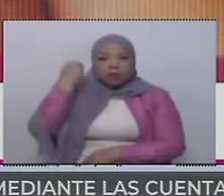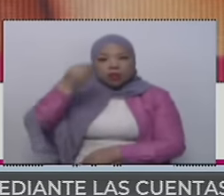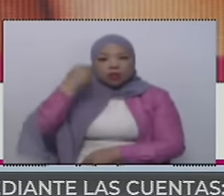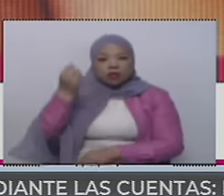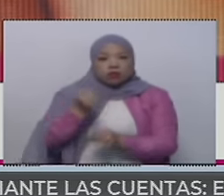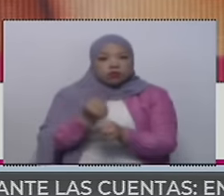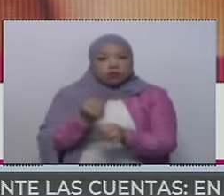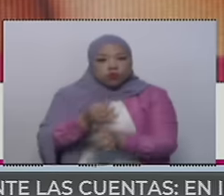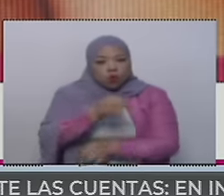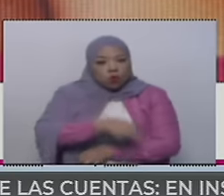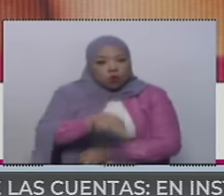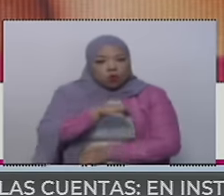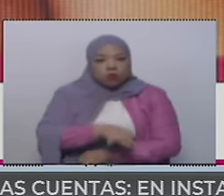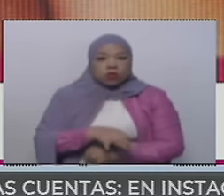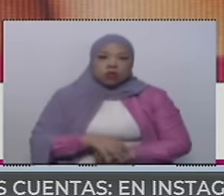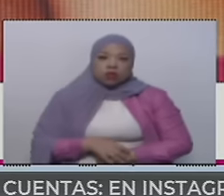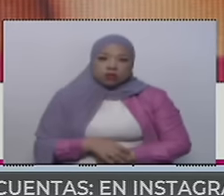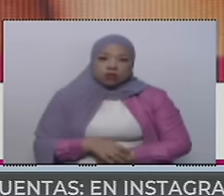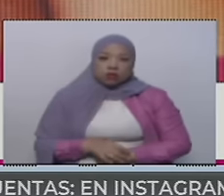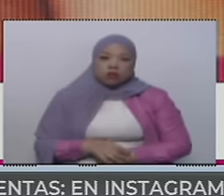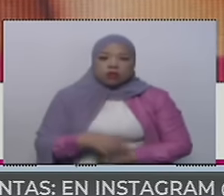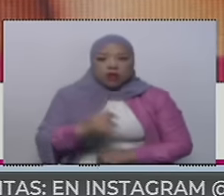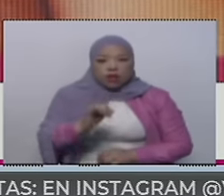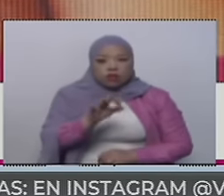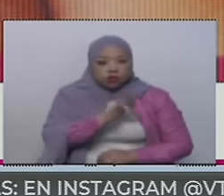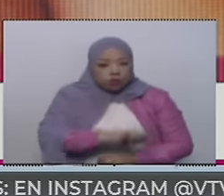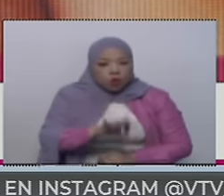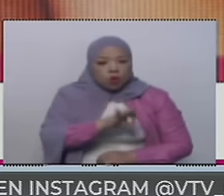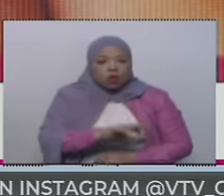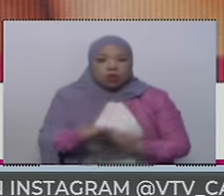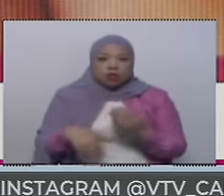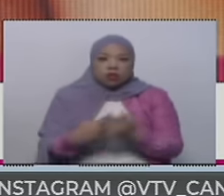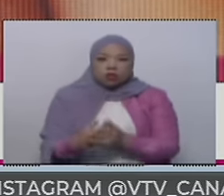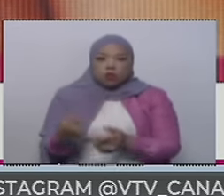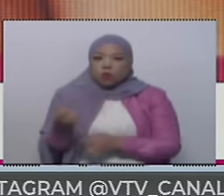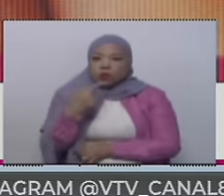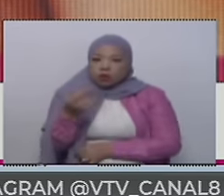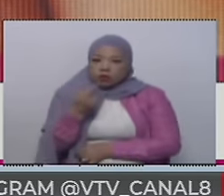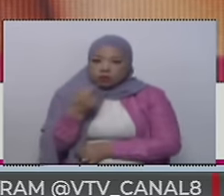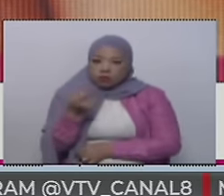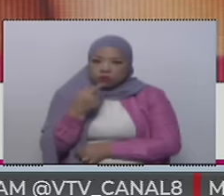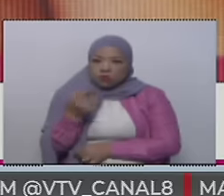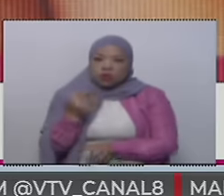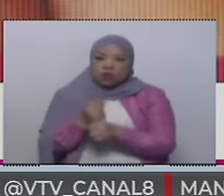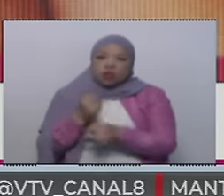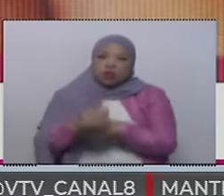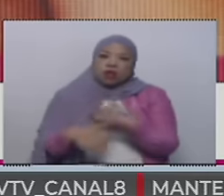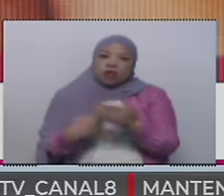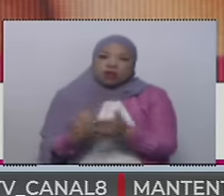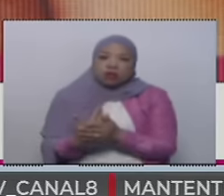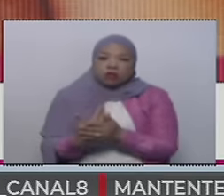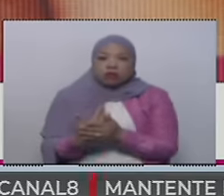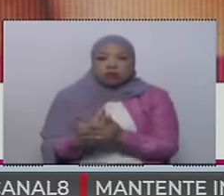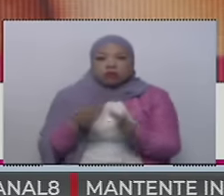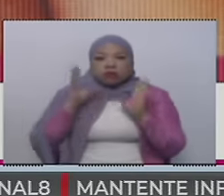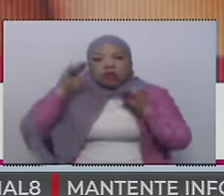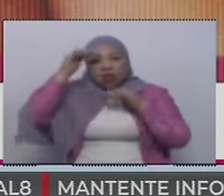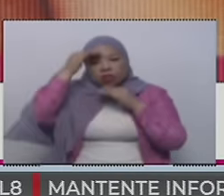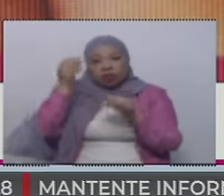tiene solución. Tiene solución, tiene tratamiento, y si uno lo hace a